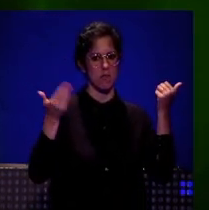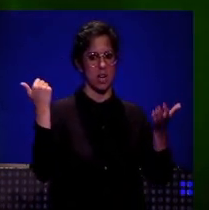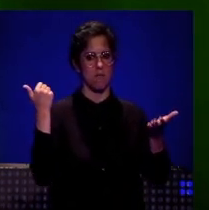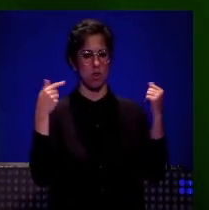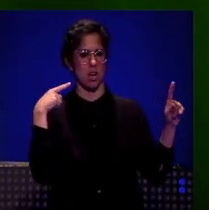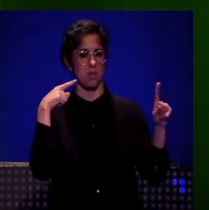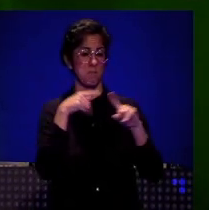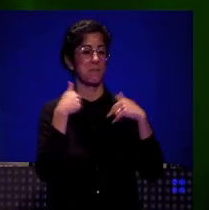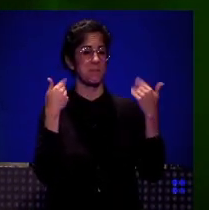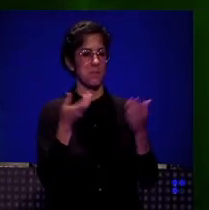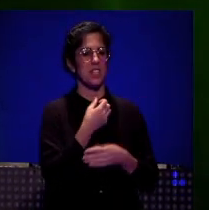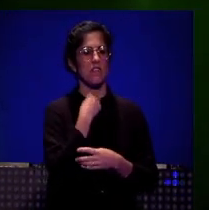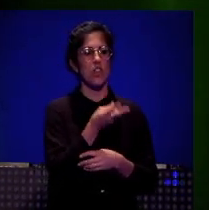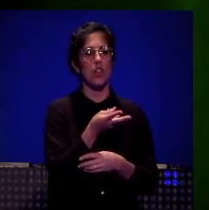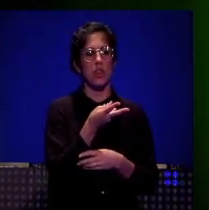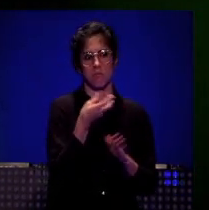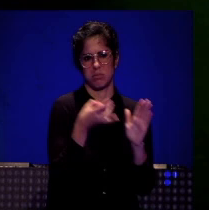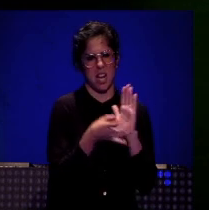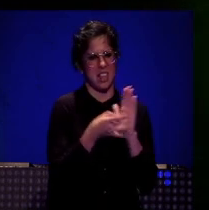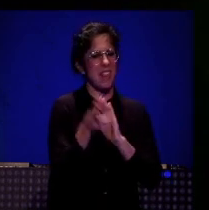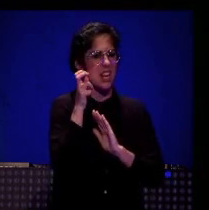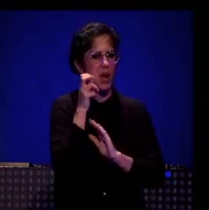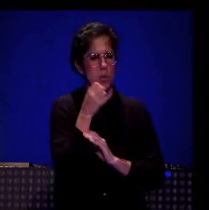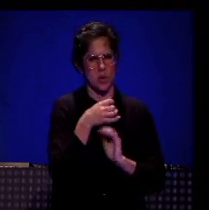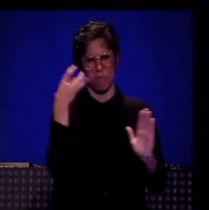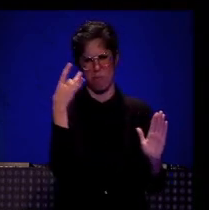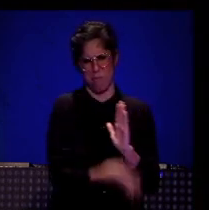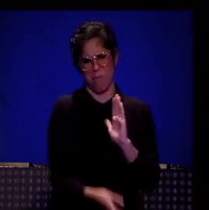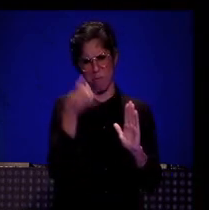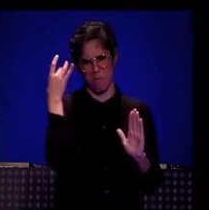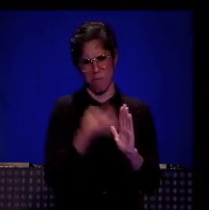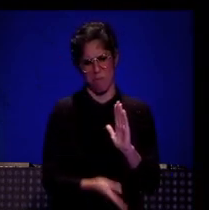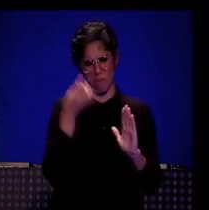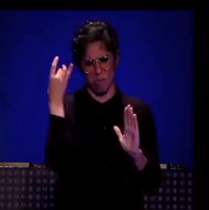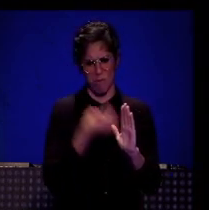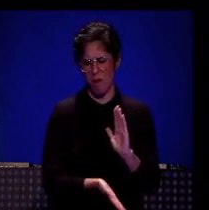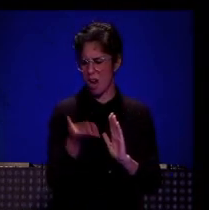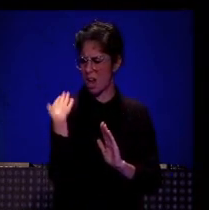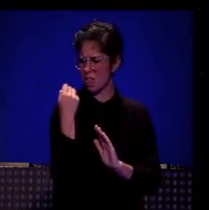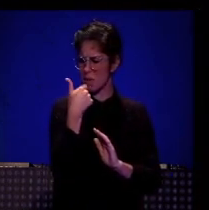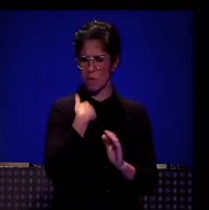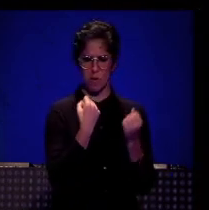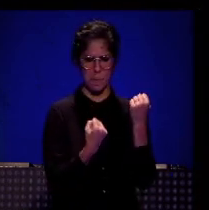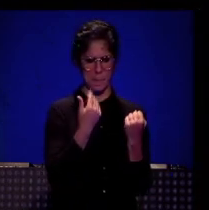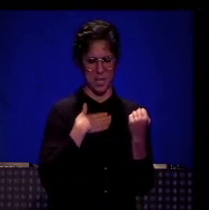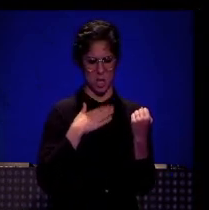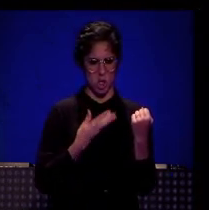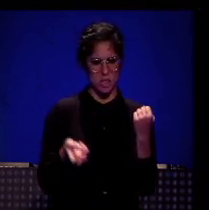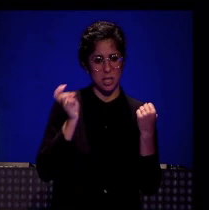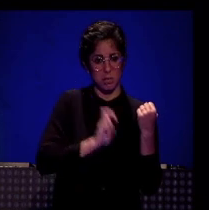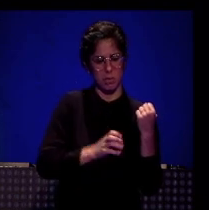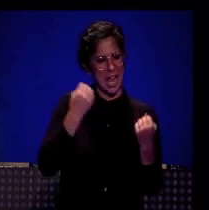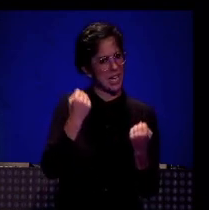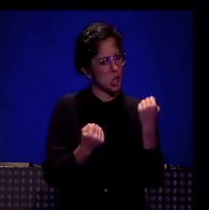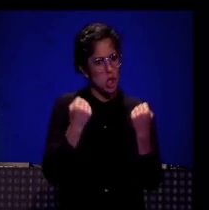tremenda pero como digo tremenda es tremenda que hace poco grabé uno desde mi coche el coche por cierto cuando empecé a grabar que